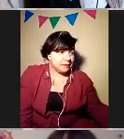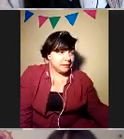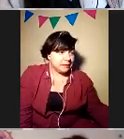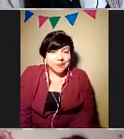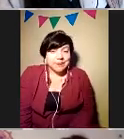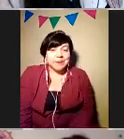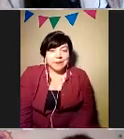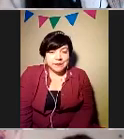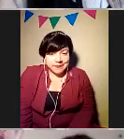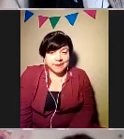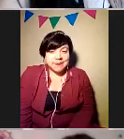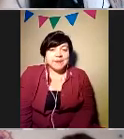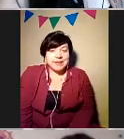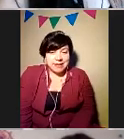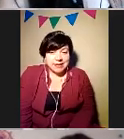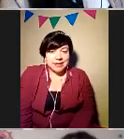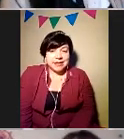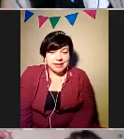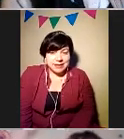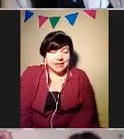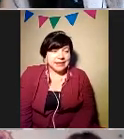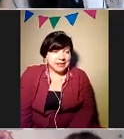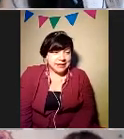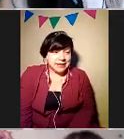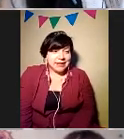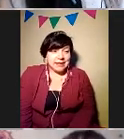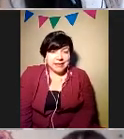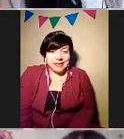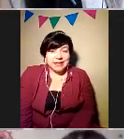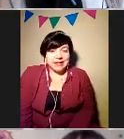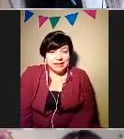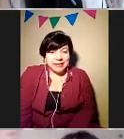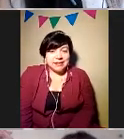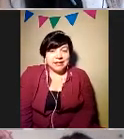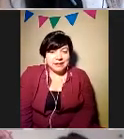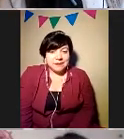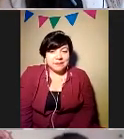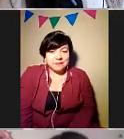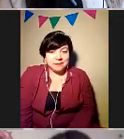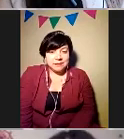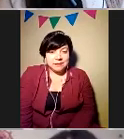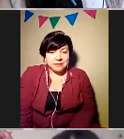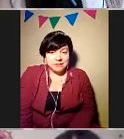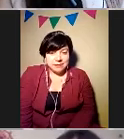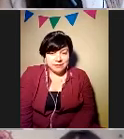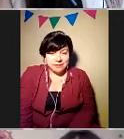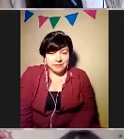los veranos, hace una campaña que tú vas a dejar jeans y ropa y ellos te hacen un descuento